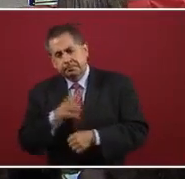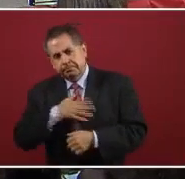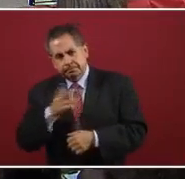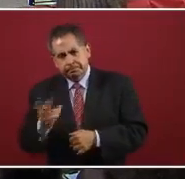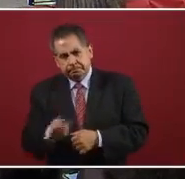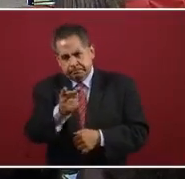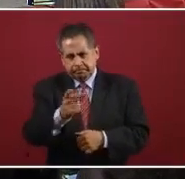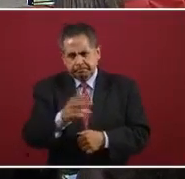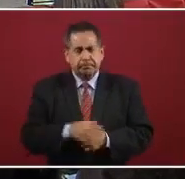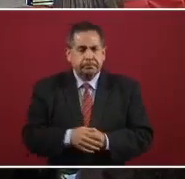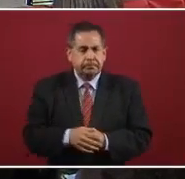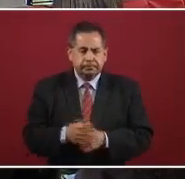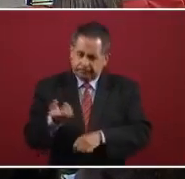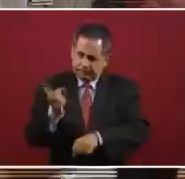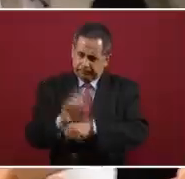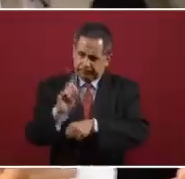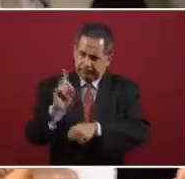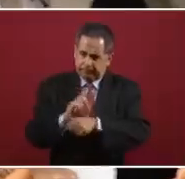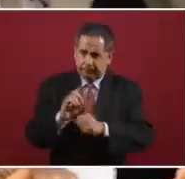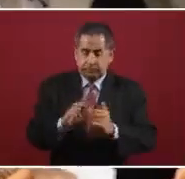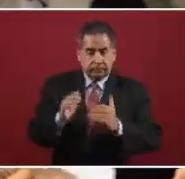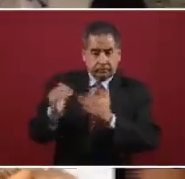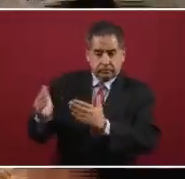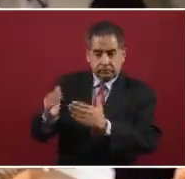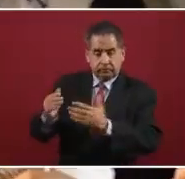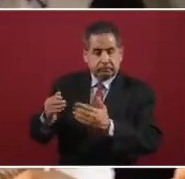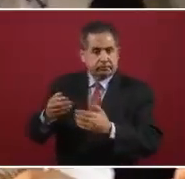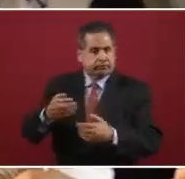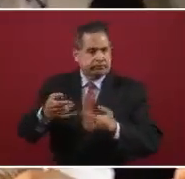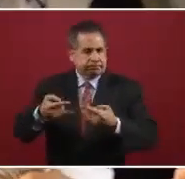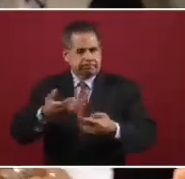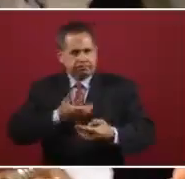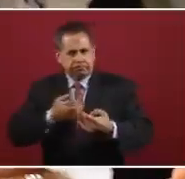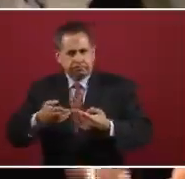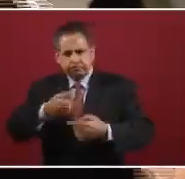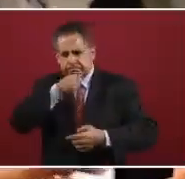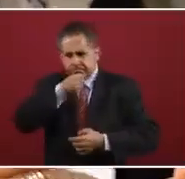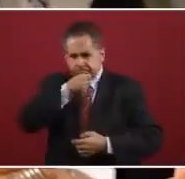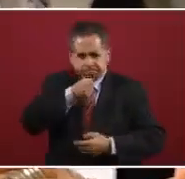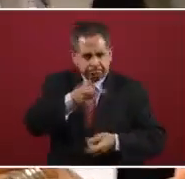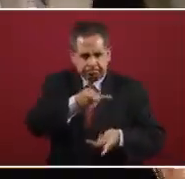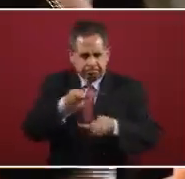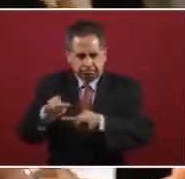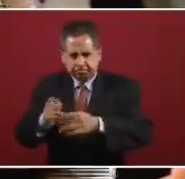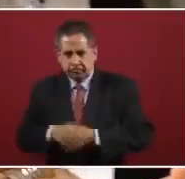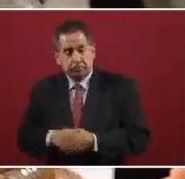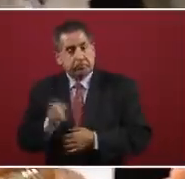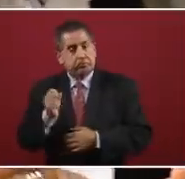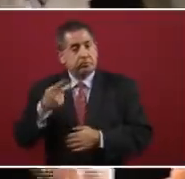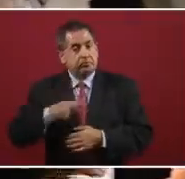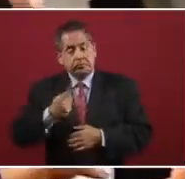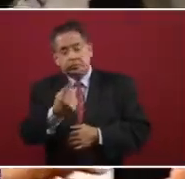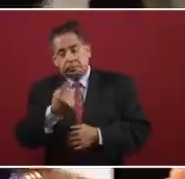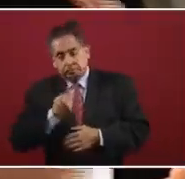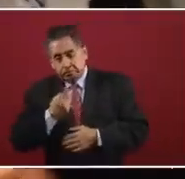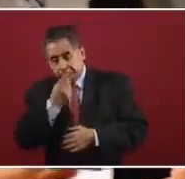nosotros transmitimos todos los días afuera de Palacio Nacional y atendemos a las personas. Gracias. Muchas de esas personas nos han dicho,